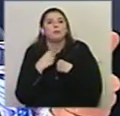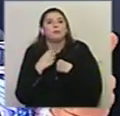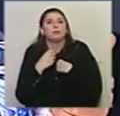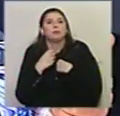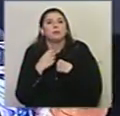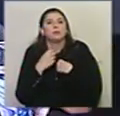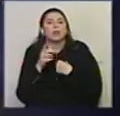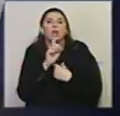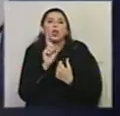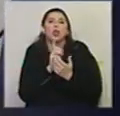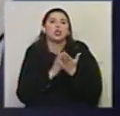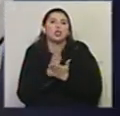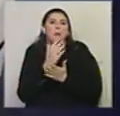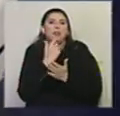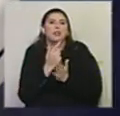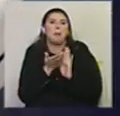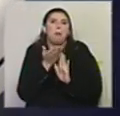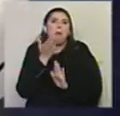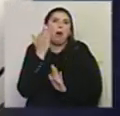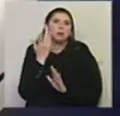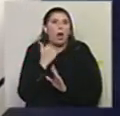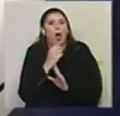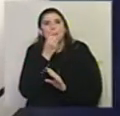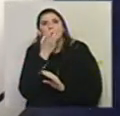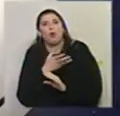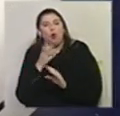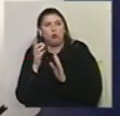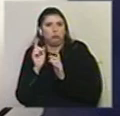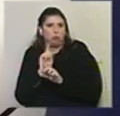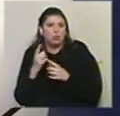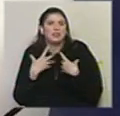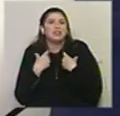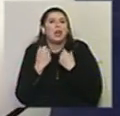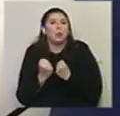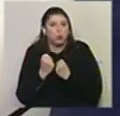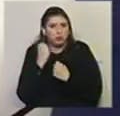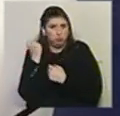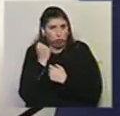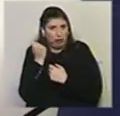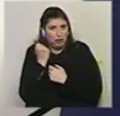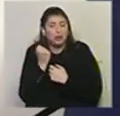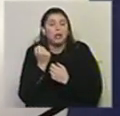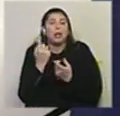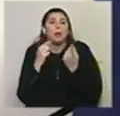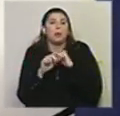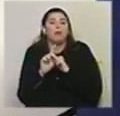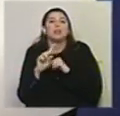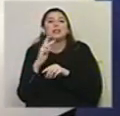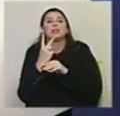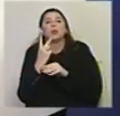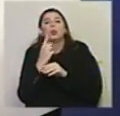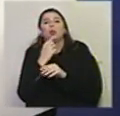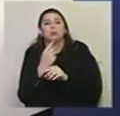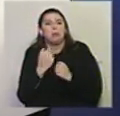más. No siempre más es más, y en salud eso es algo que vale de manera categórica. Lo segundo es, lo que le demos de más a